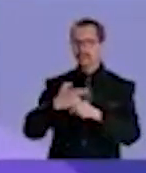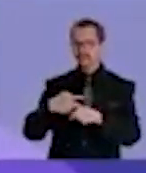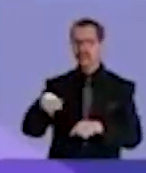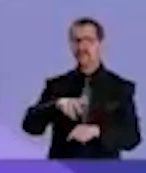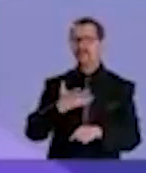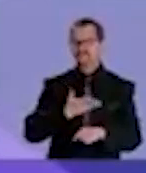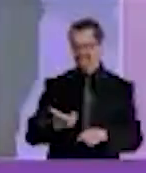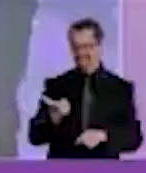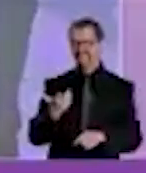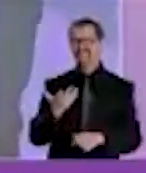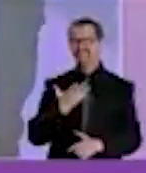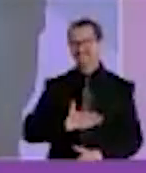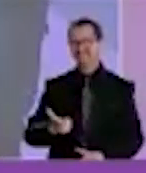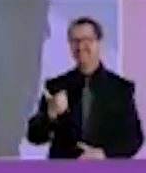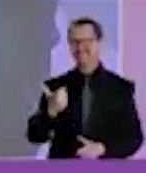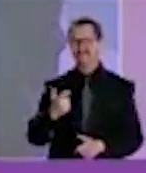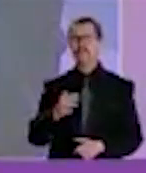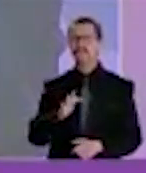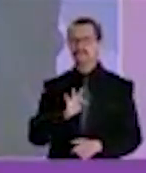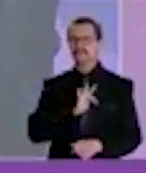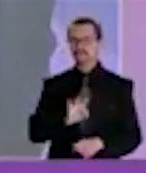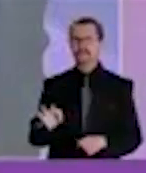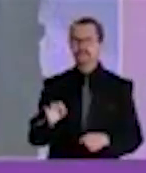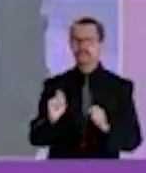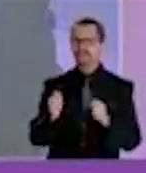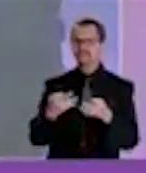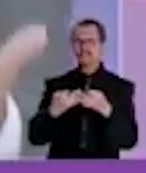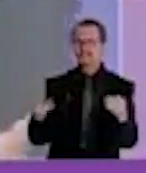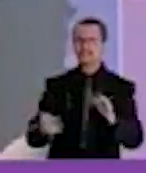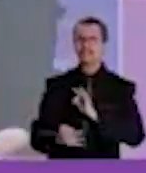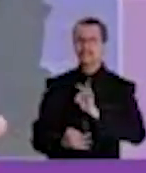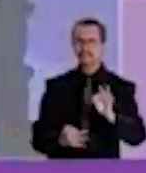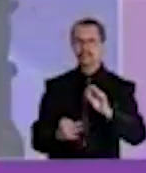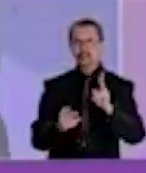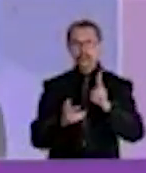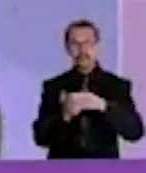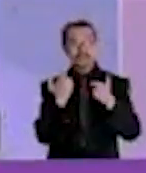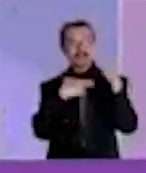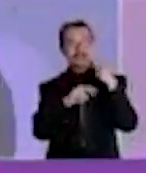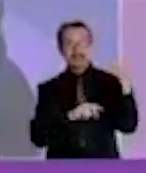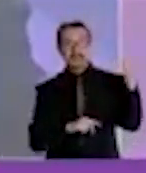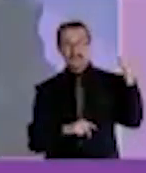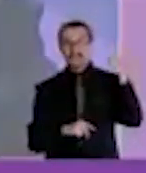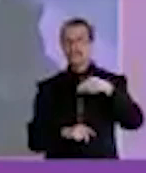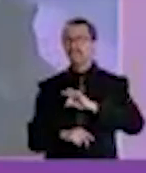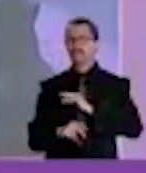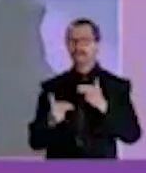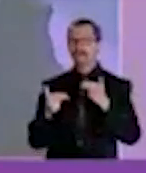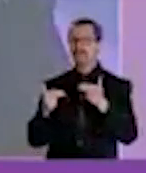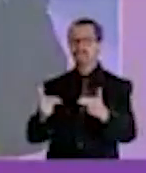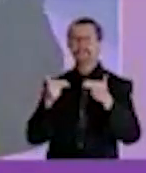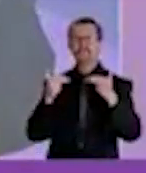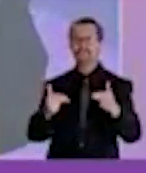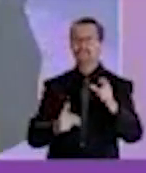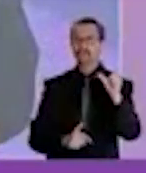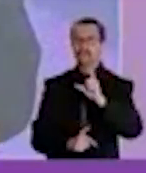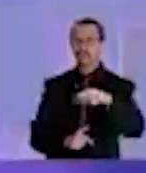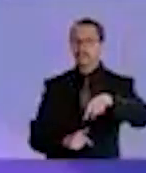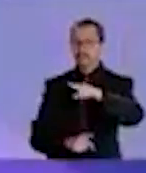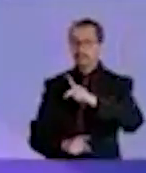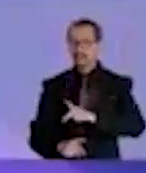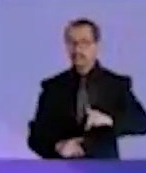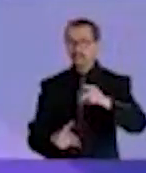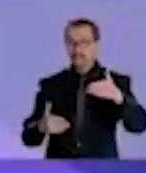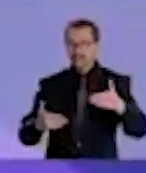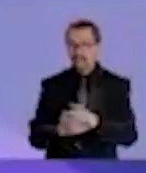condición de patrimonio para esos que regresan porque finalmente hasta regresar a su comunidad ya no tiene nada y entonces tenemos que aprovechar el patrimonio